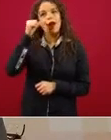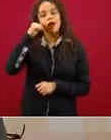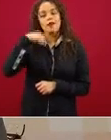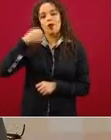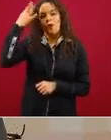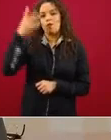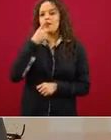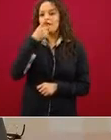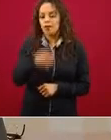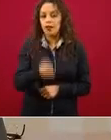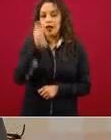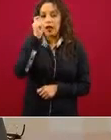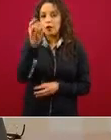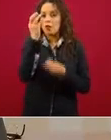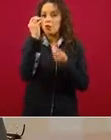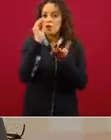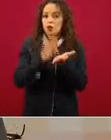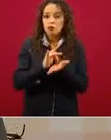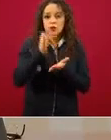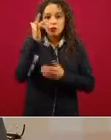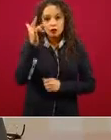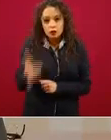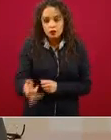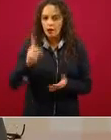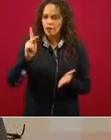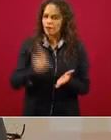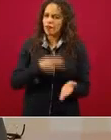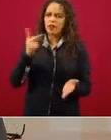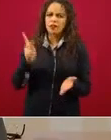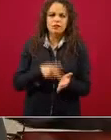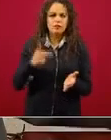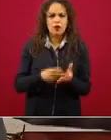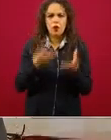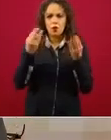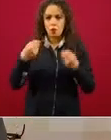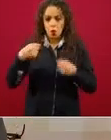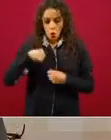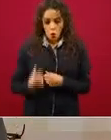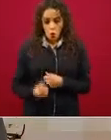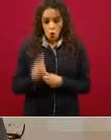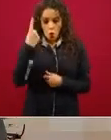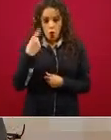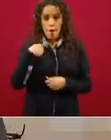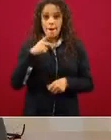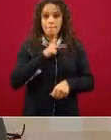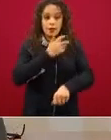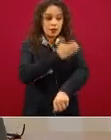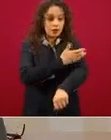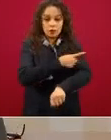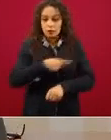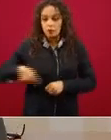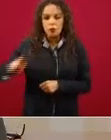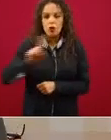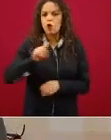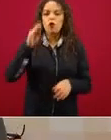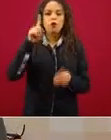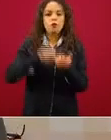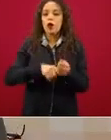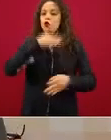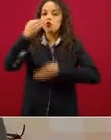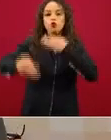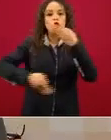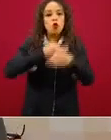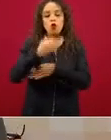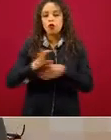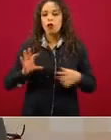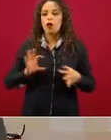decir, es mi agradecimiento una y otra vez, no propio, no de los colegas, sino de todos quienes estamos involucrados en